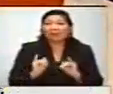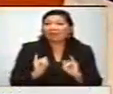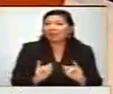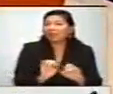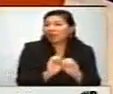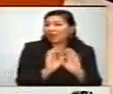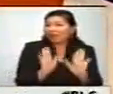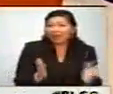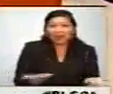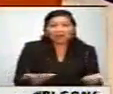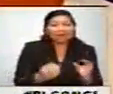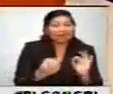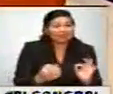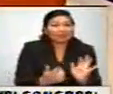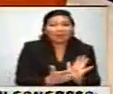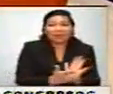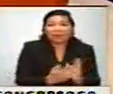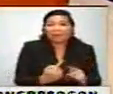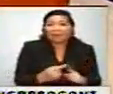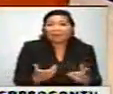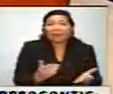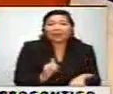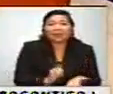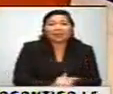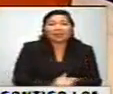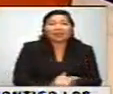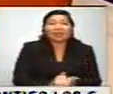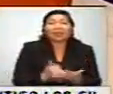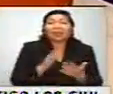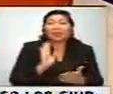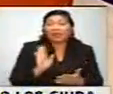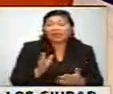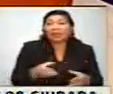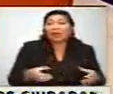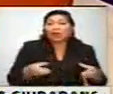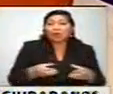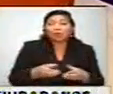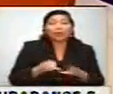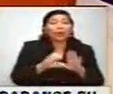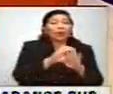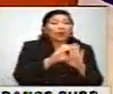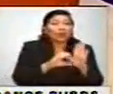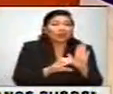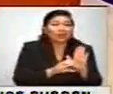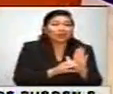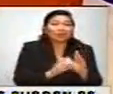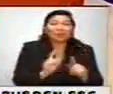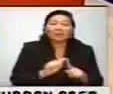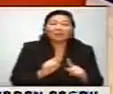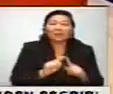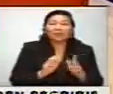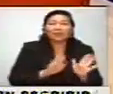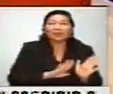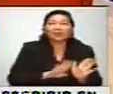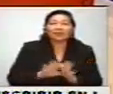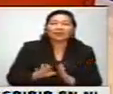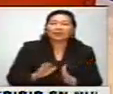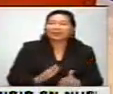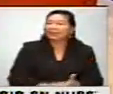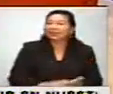claro que hay un vacío legal. Tanto es así que en la Comisión de Constitución, perdón, no de Constitución,